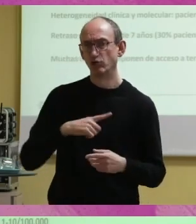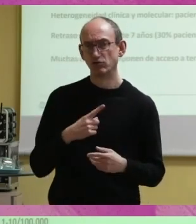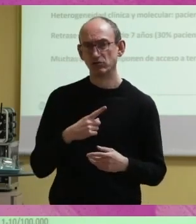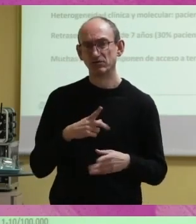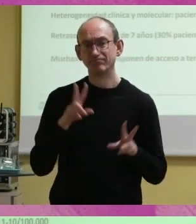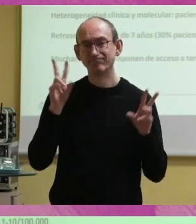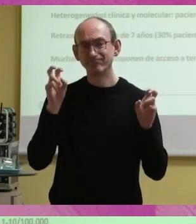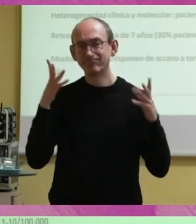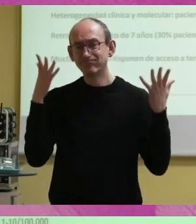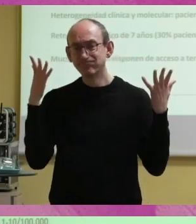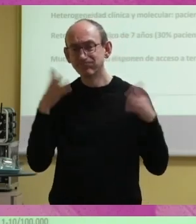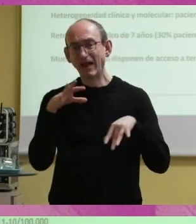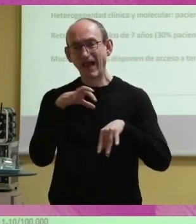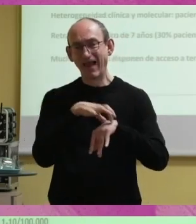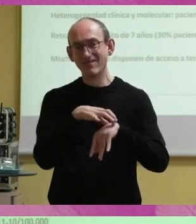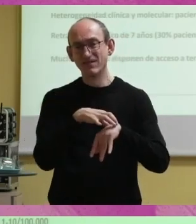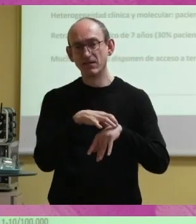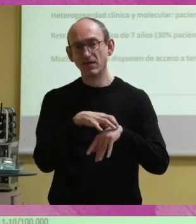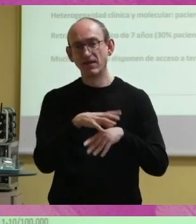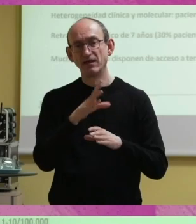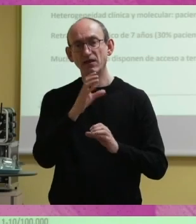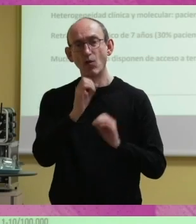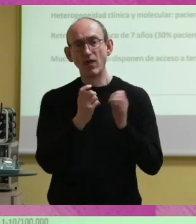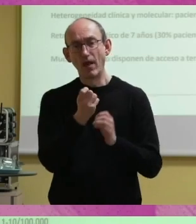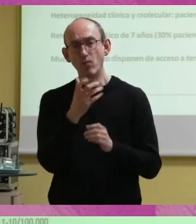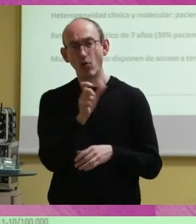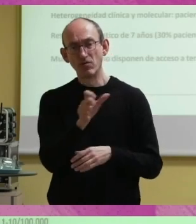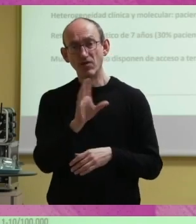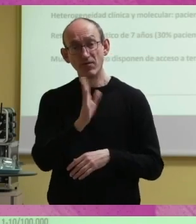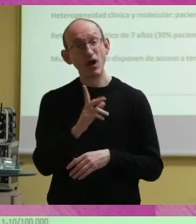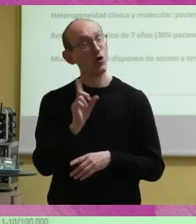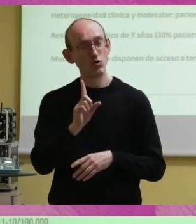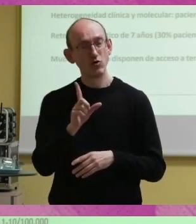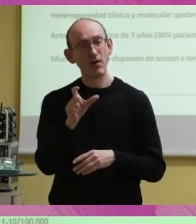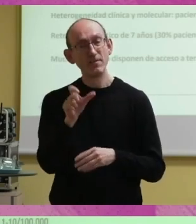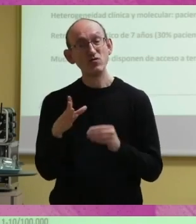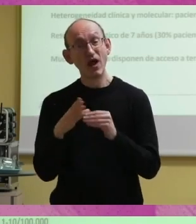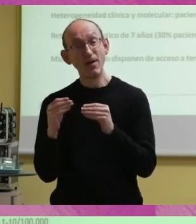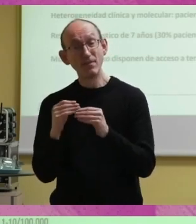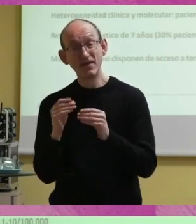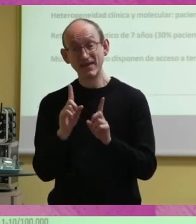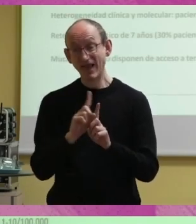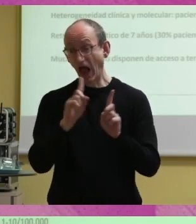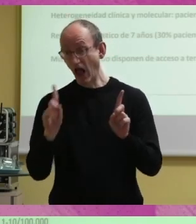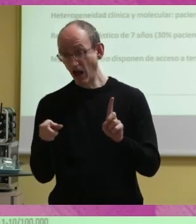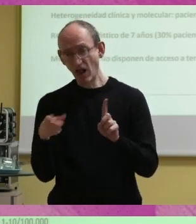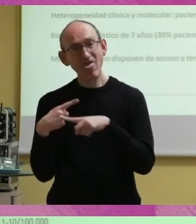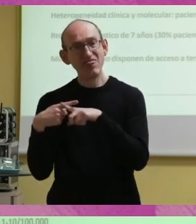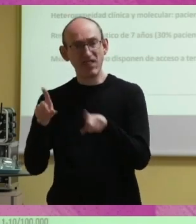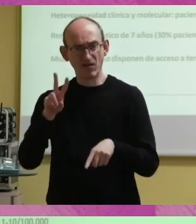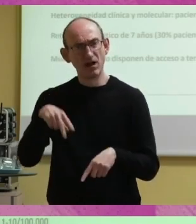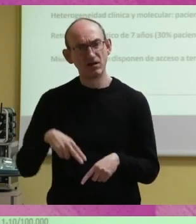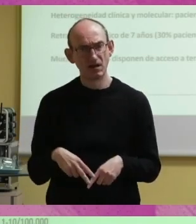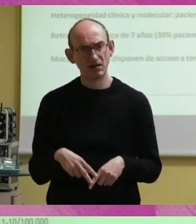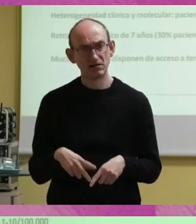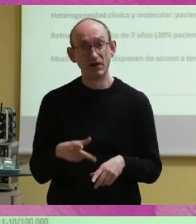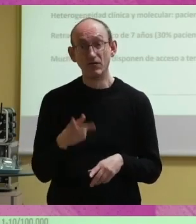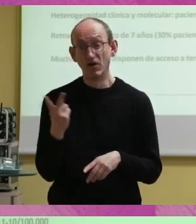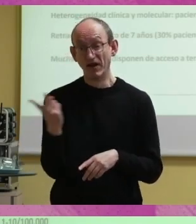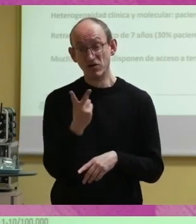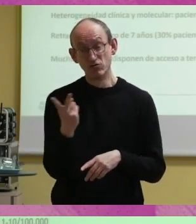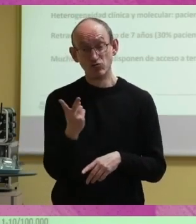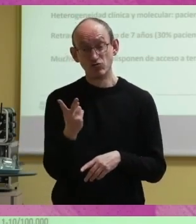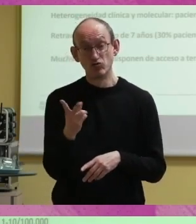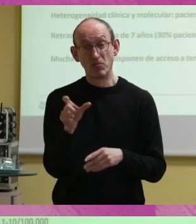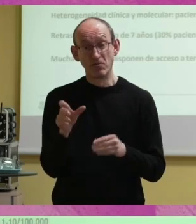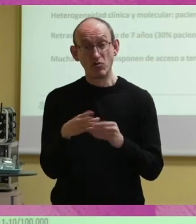en enfermedades con un número pequeño de afectados, sino que cada paciente es distinto del de al lado, porque igual entre ellos